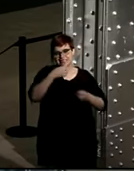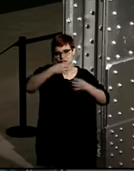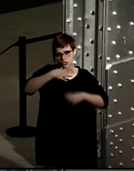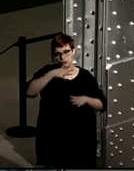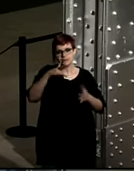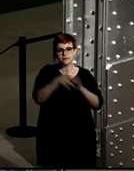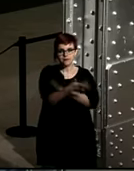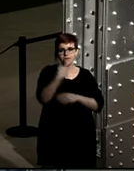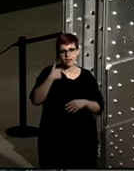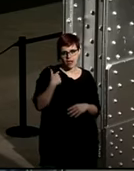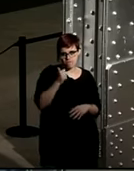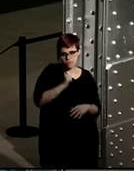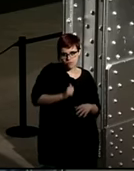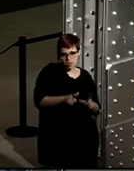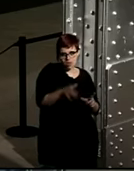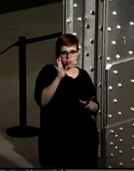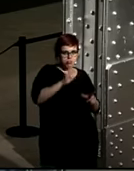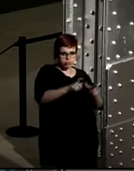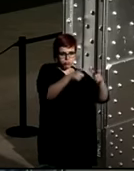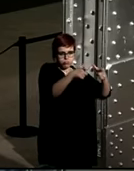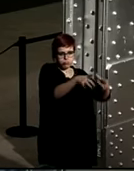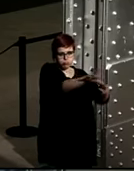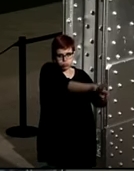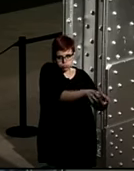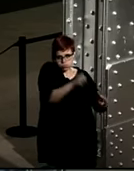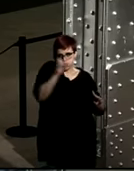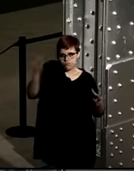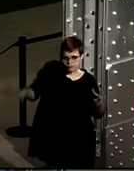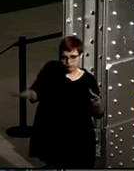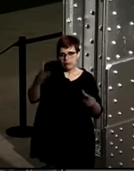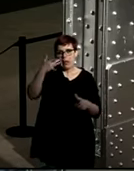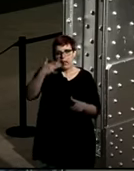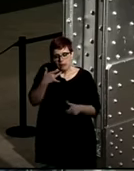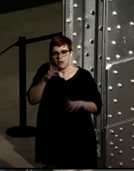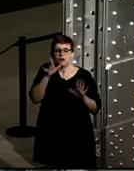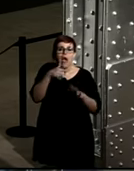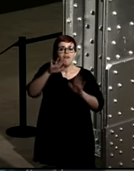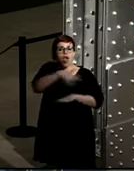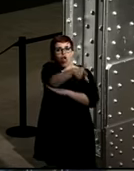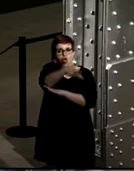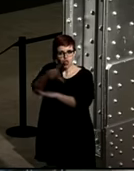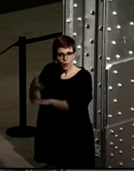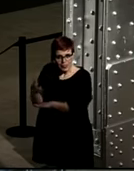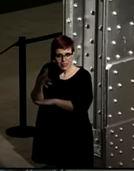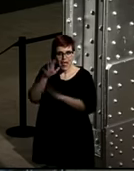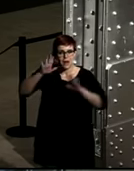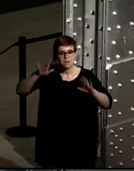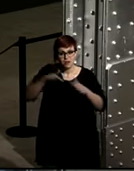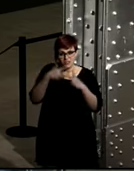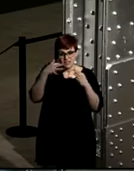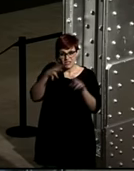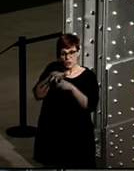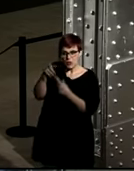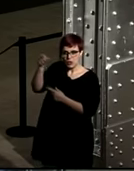recoger toda la mierda que había allí. Que hice un documental concretamente, pero este caso, no, la verdad es que no me...